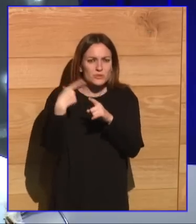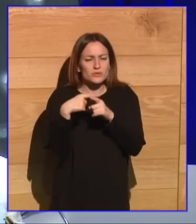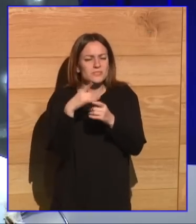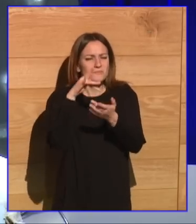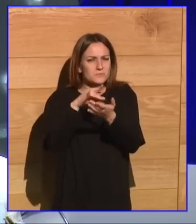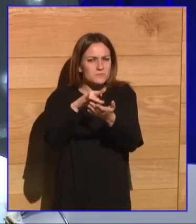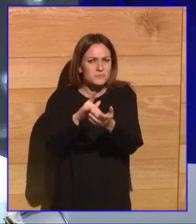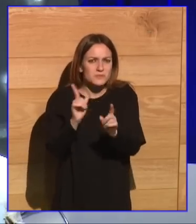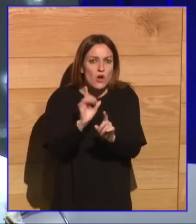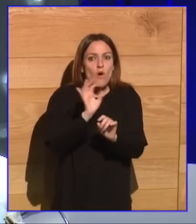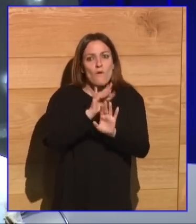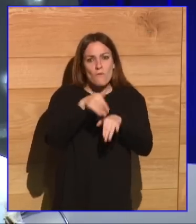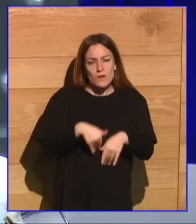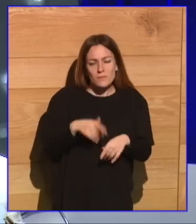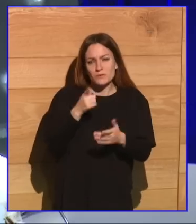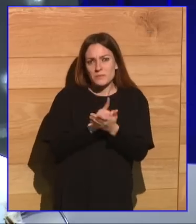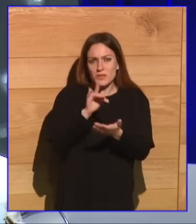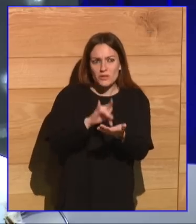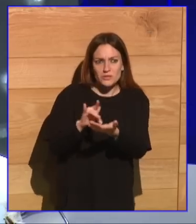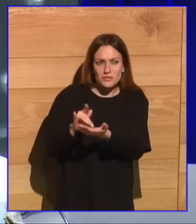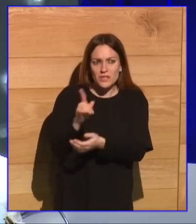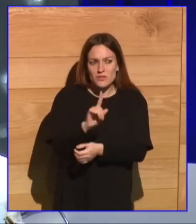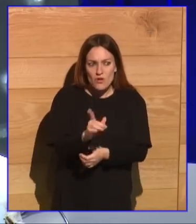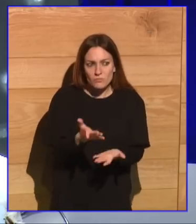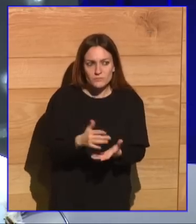vendrá o que no volverá en cualquier caso, venir, viene.